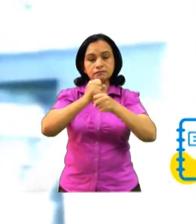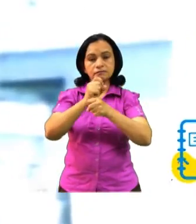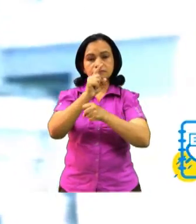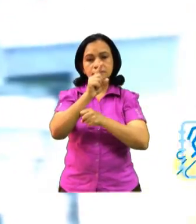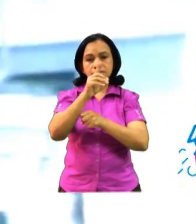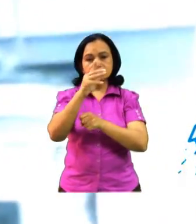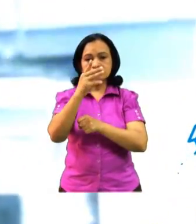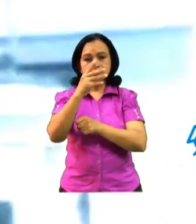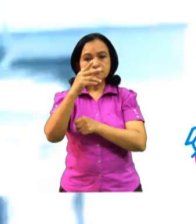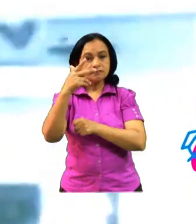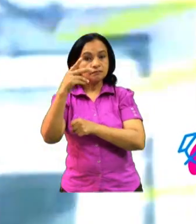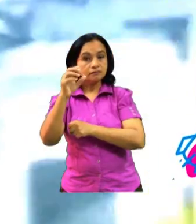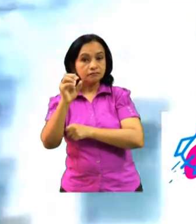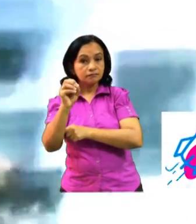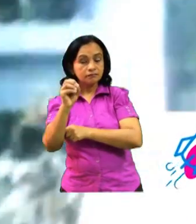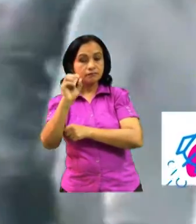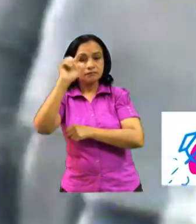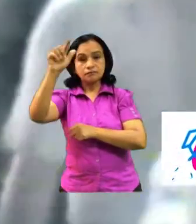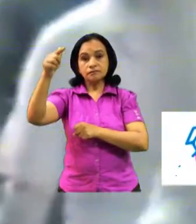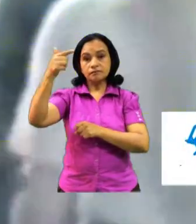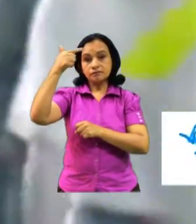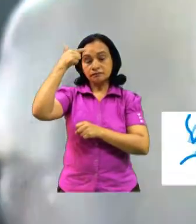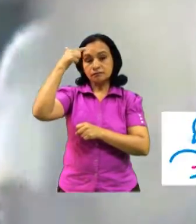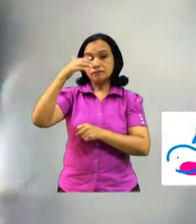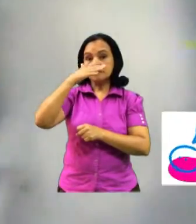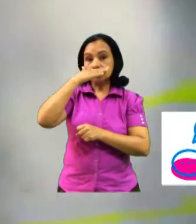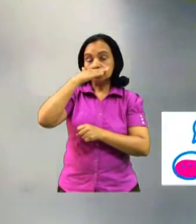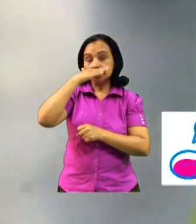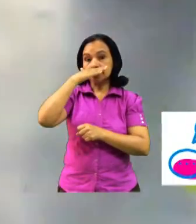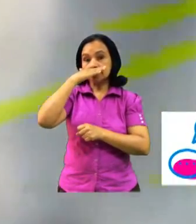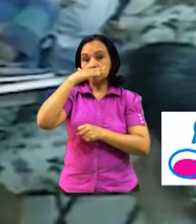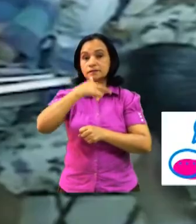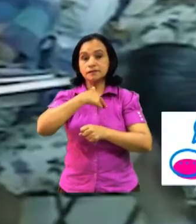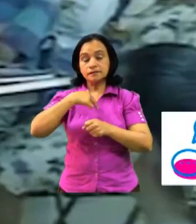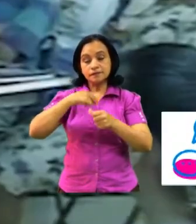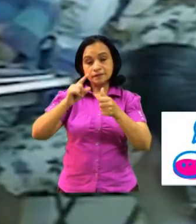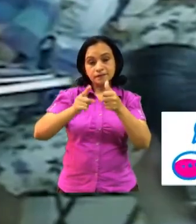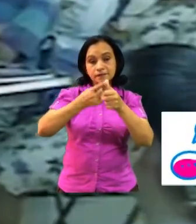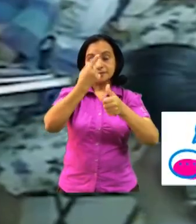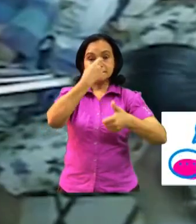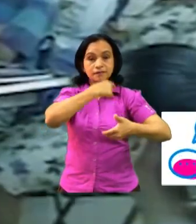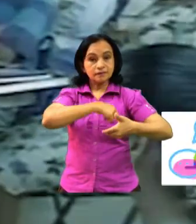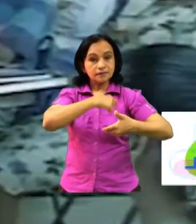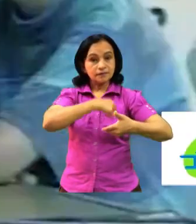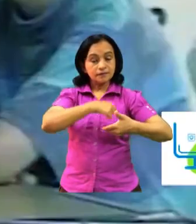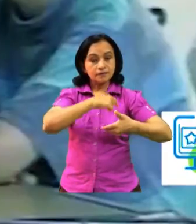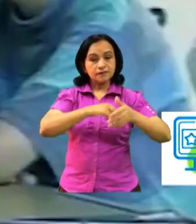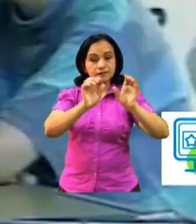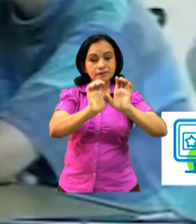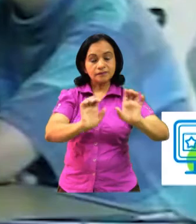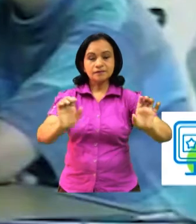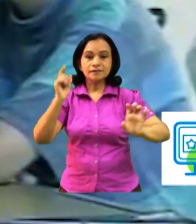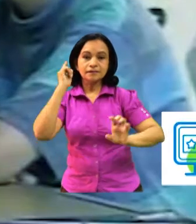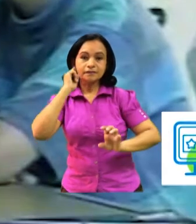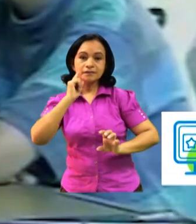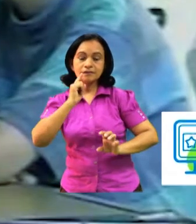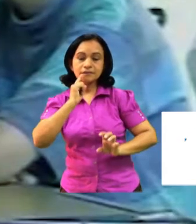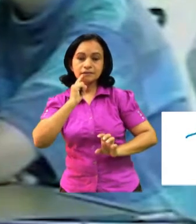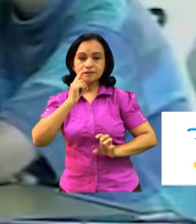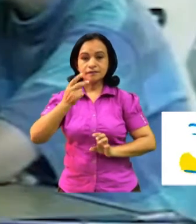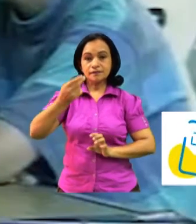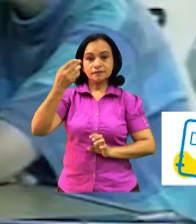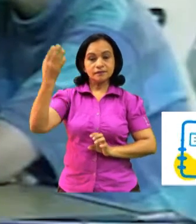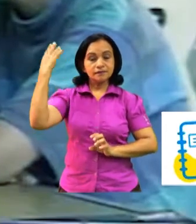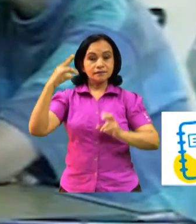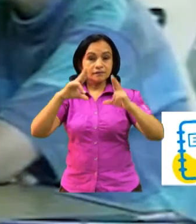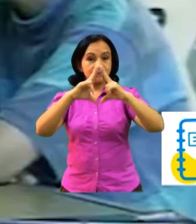de 1980, cuando el gobierno revolucionario sandinista creó la primera escuela pública para niños sordos en la historia del